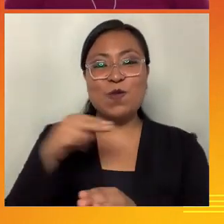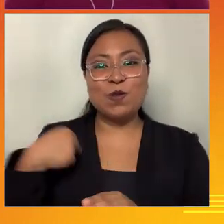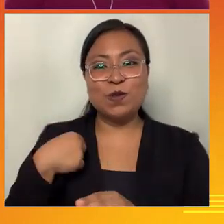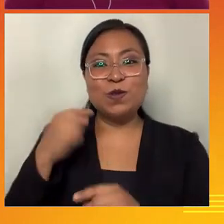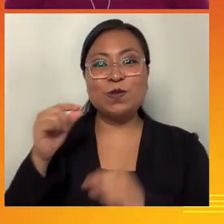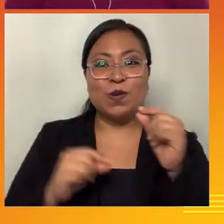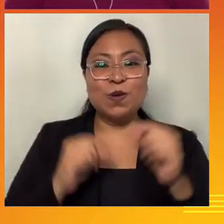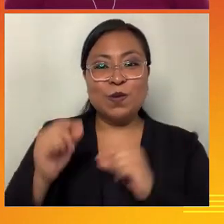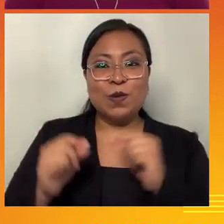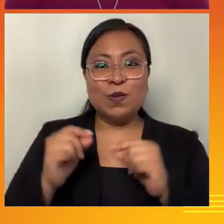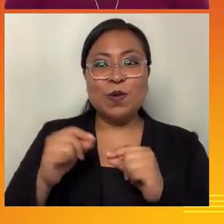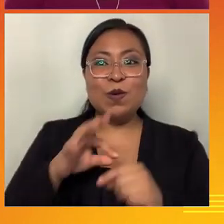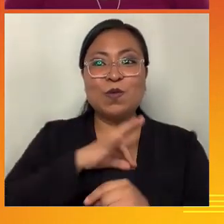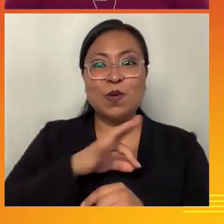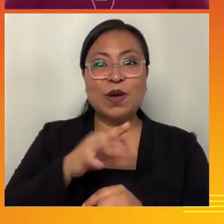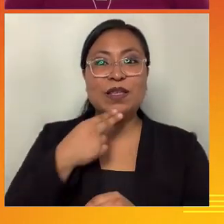poder